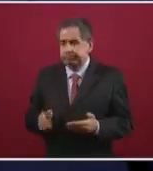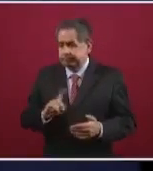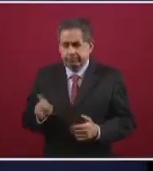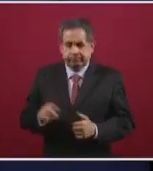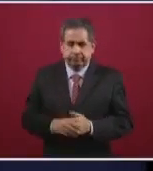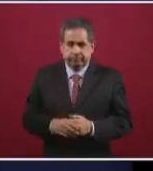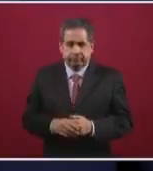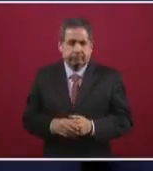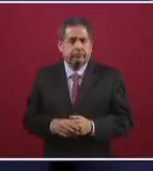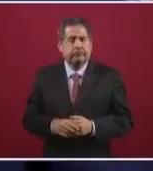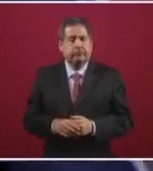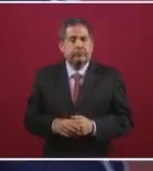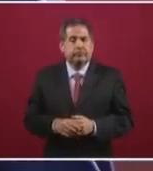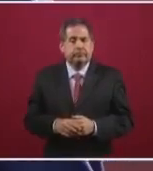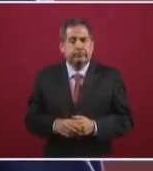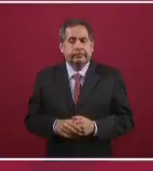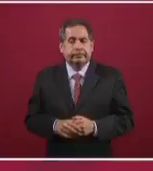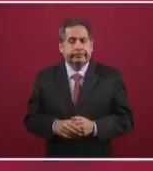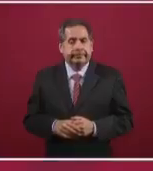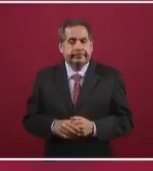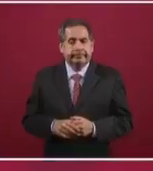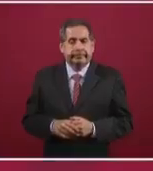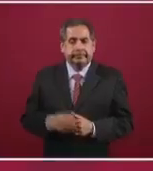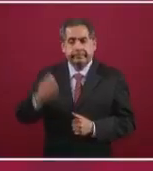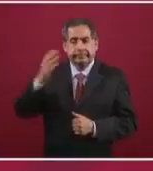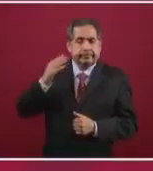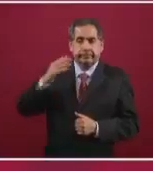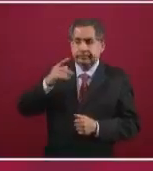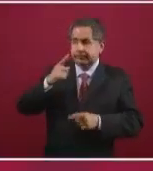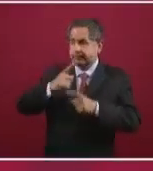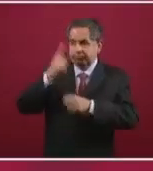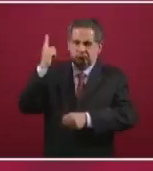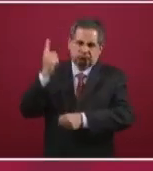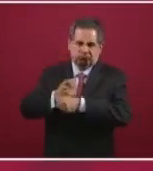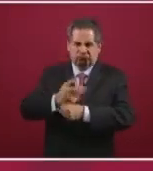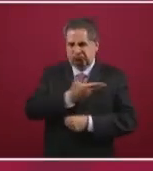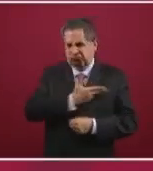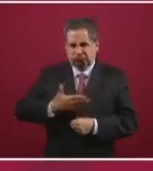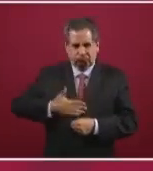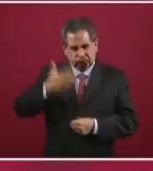El poder de los poderes era el Ejecutivo.